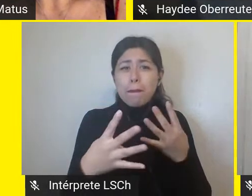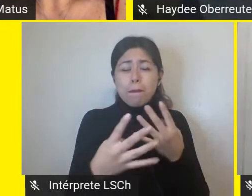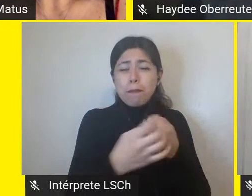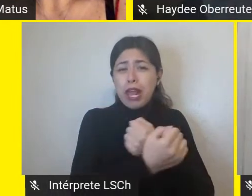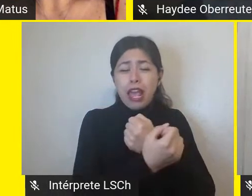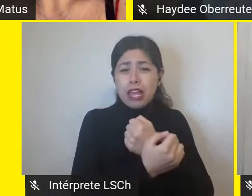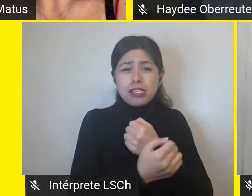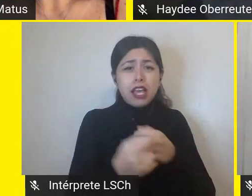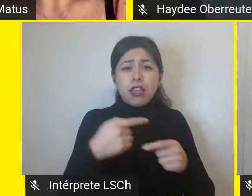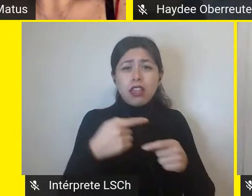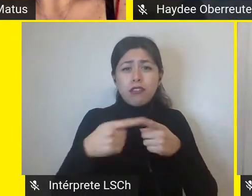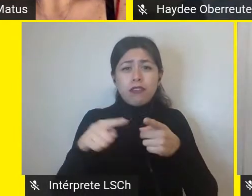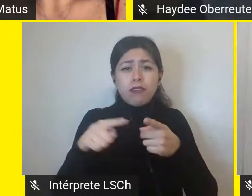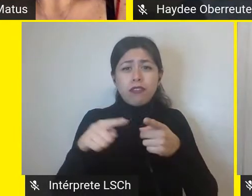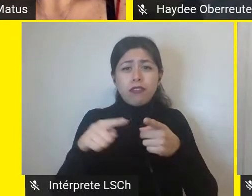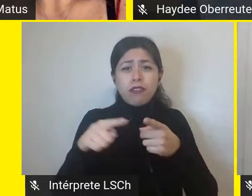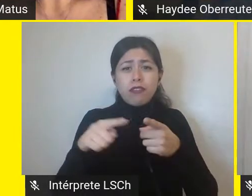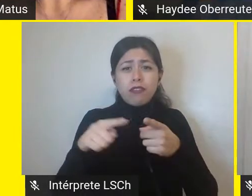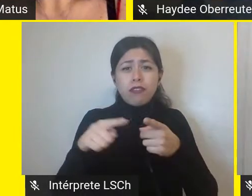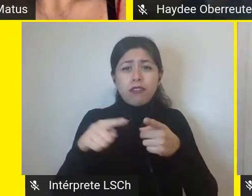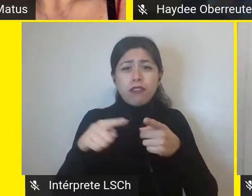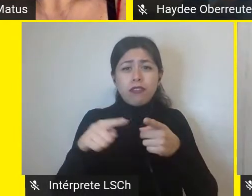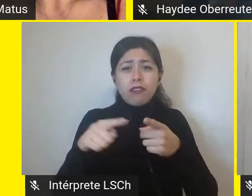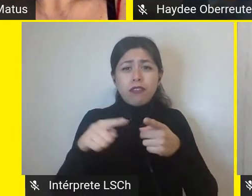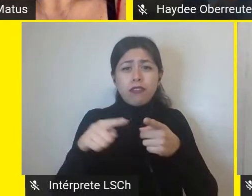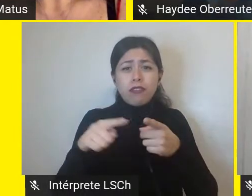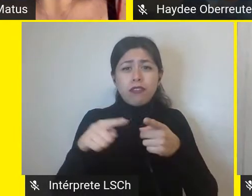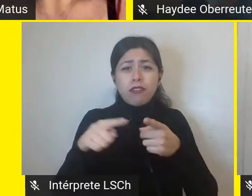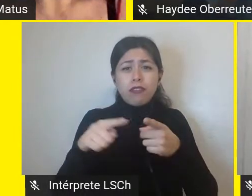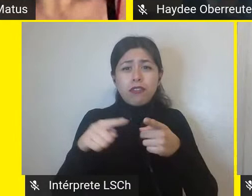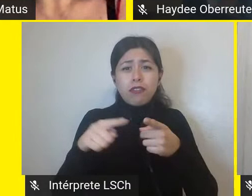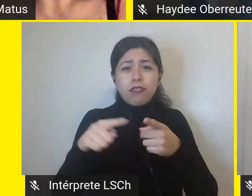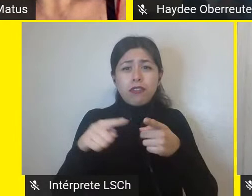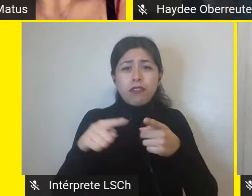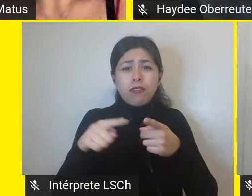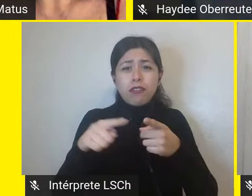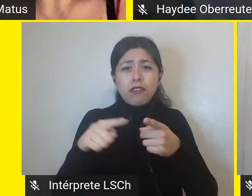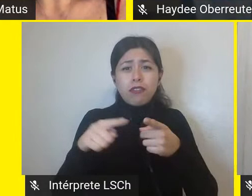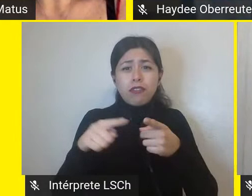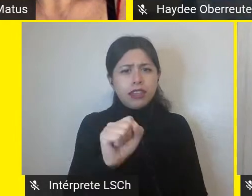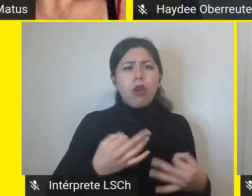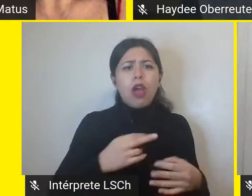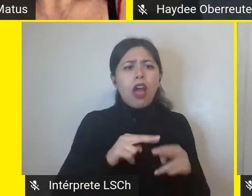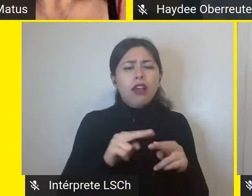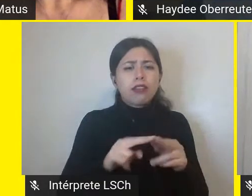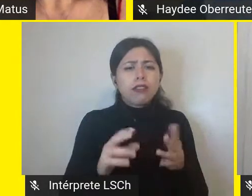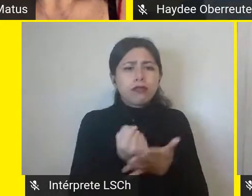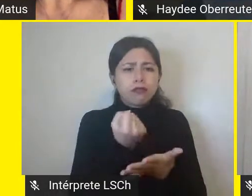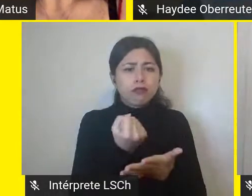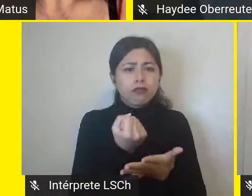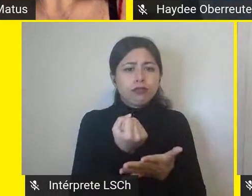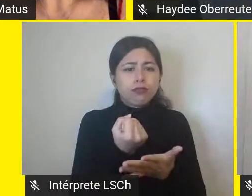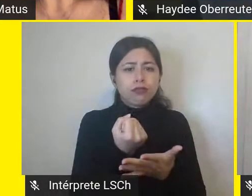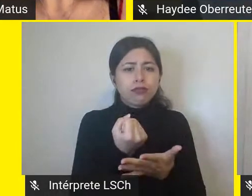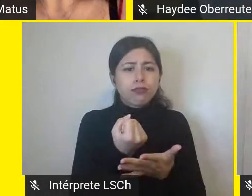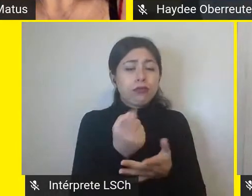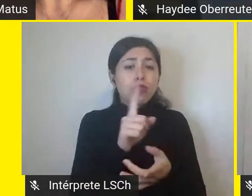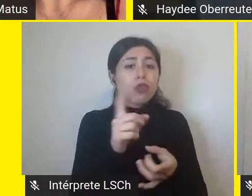carretas uno se las arreglaba, ¿no? Y se las arreglaba no solamente con una compañera, sino con una presa